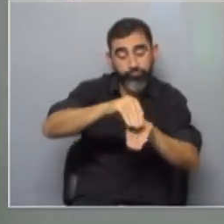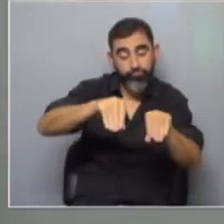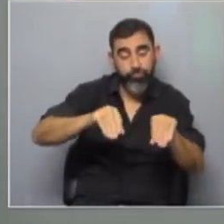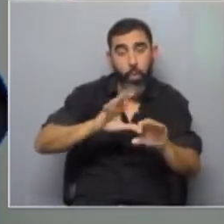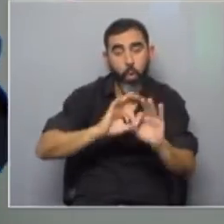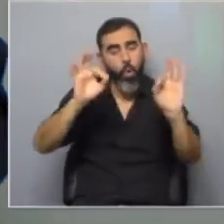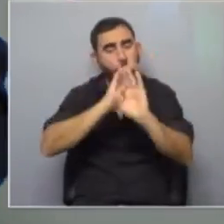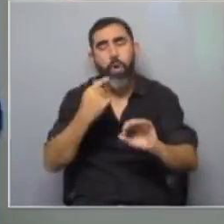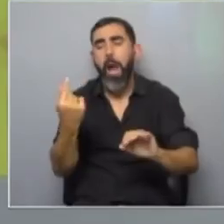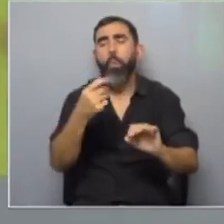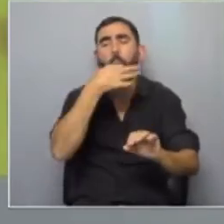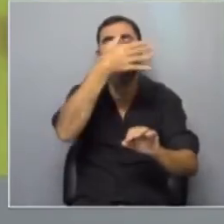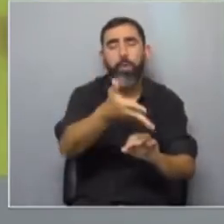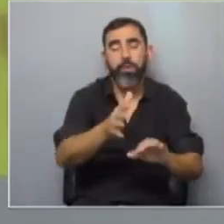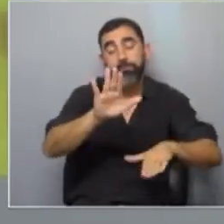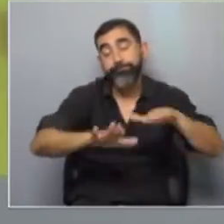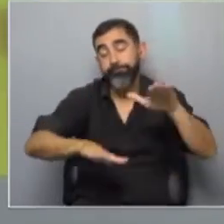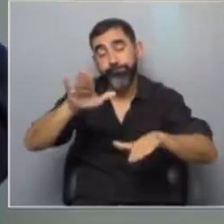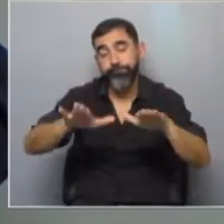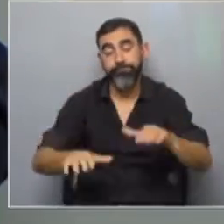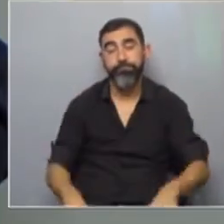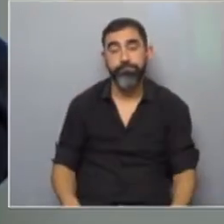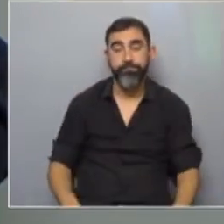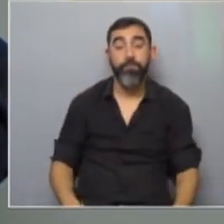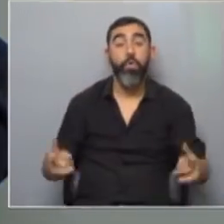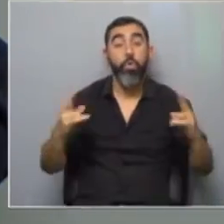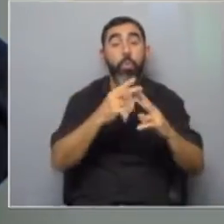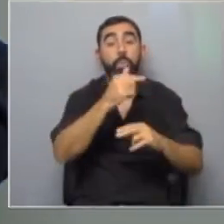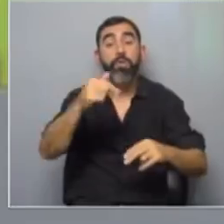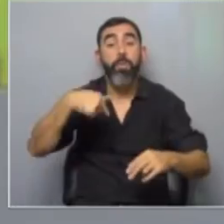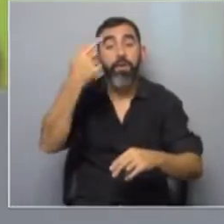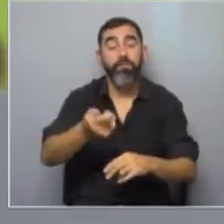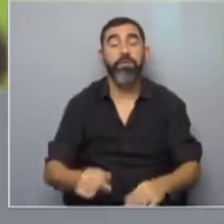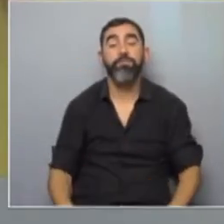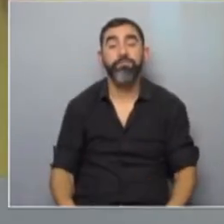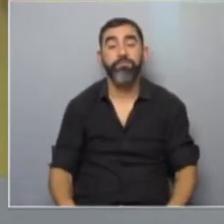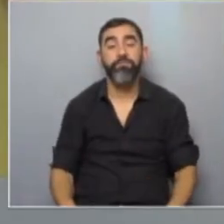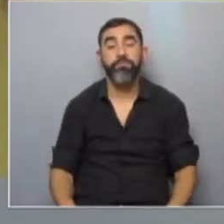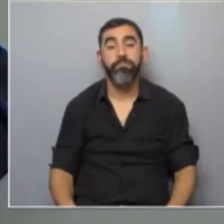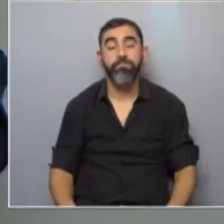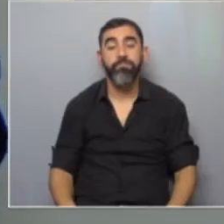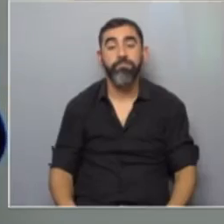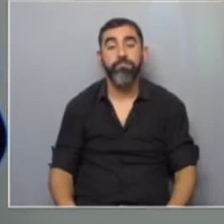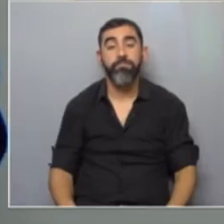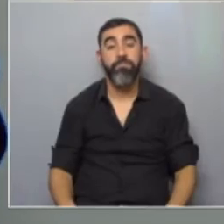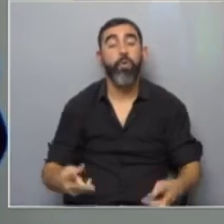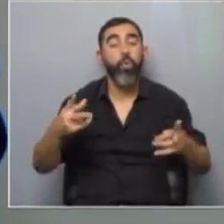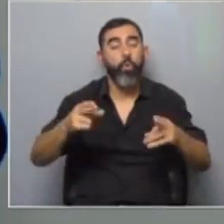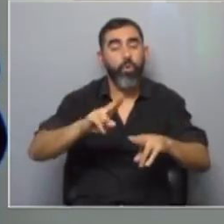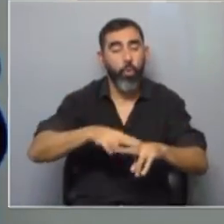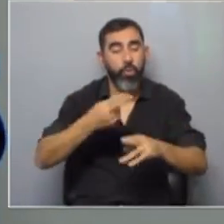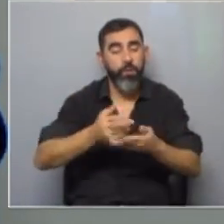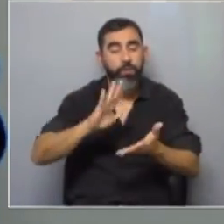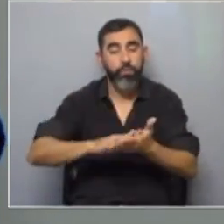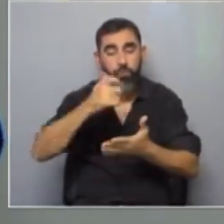que no, porque cada uno le agrega su gusto, en fin. Chicas, nos vemos la semana que viene. Hasta la semana que viene. Muchas gracias, nos vemos. En nueva pausa en Sobre